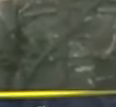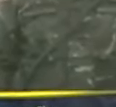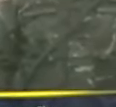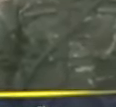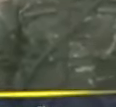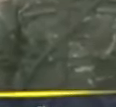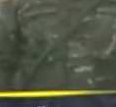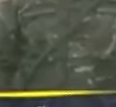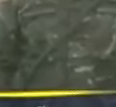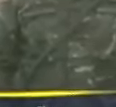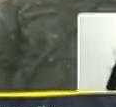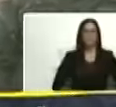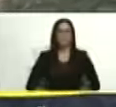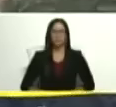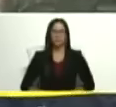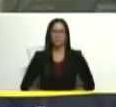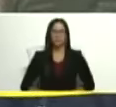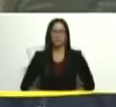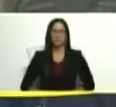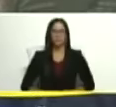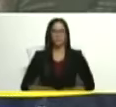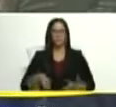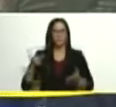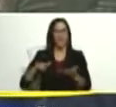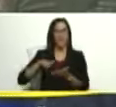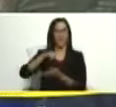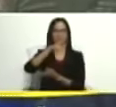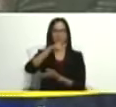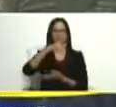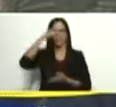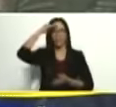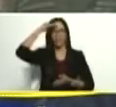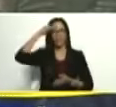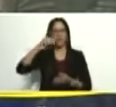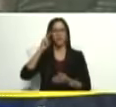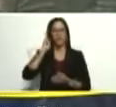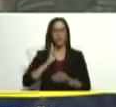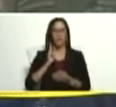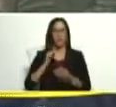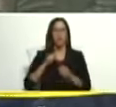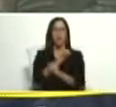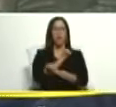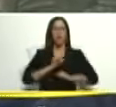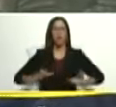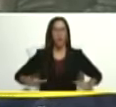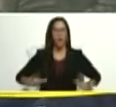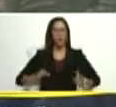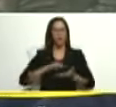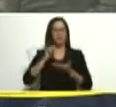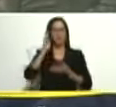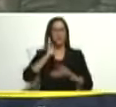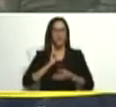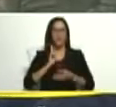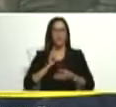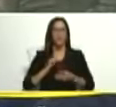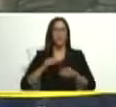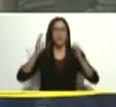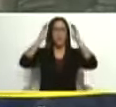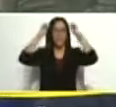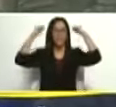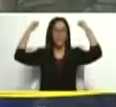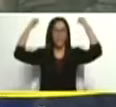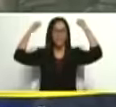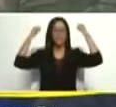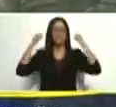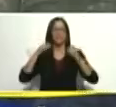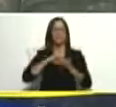Armada Bolivariana, Aviación Militar Bolivariana, Guardia Nacional Bolivariana, Milicia Nacional